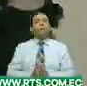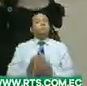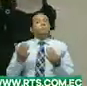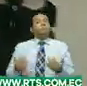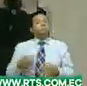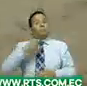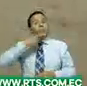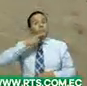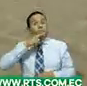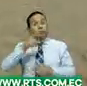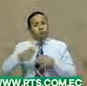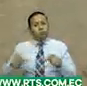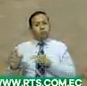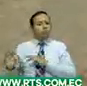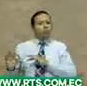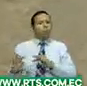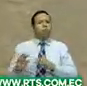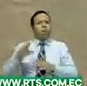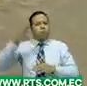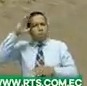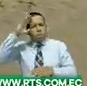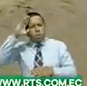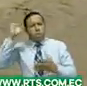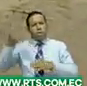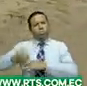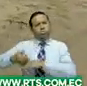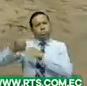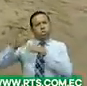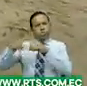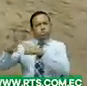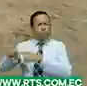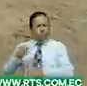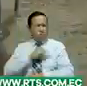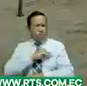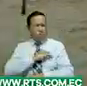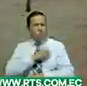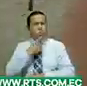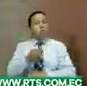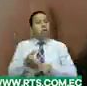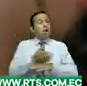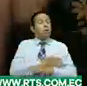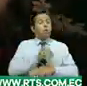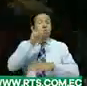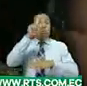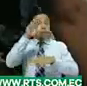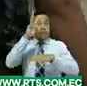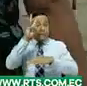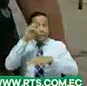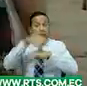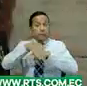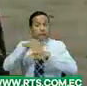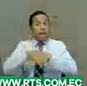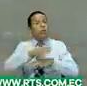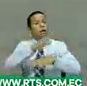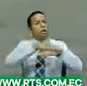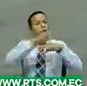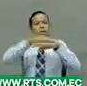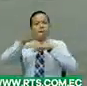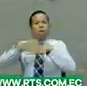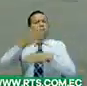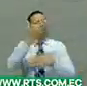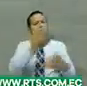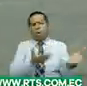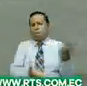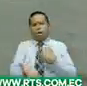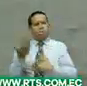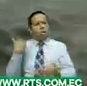municipal advertían a los bañistas minutos antes de las 6 de la tarde para que desalojen las playas. De esta manera se hacían respetar los horarios